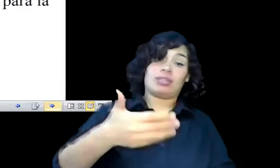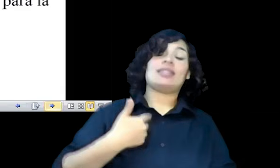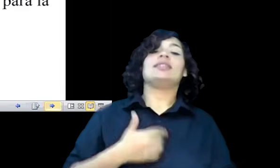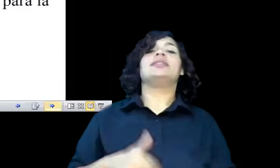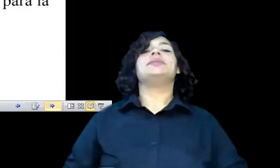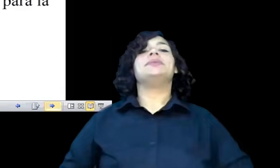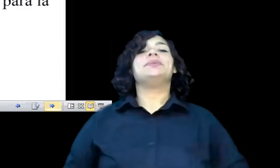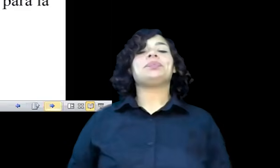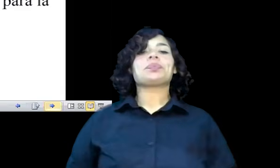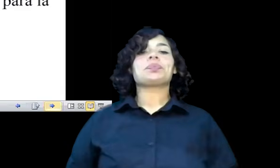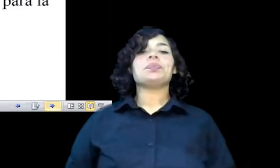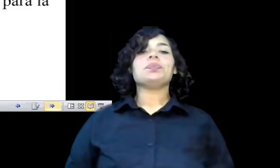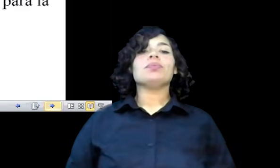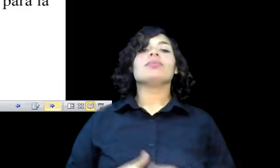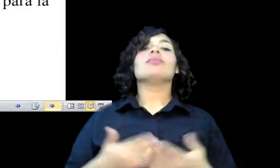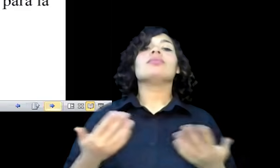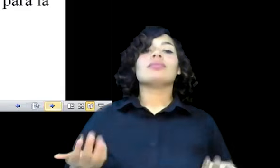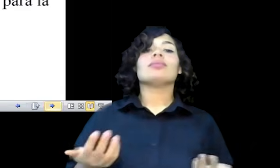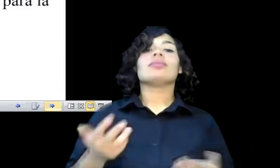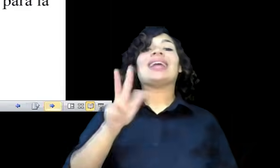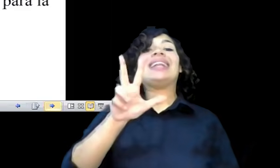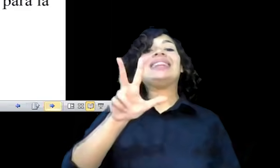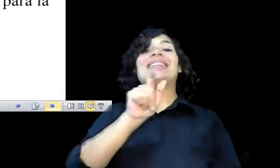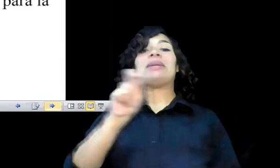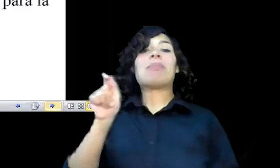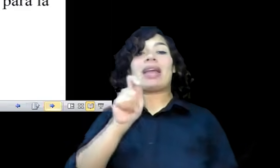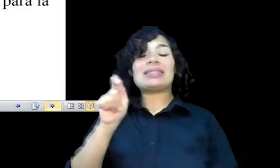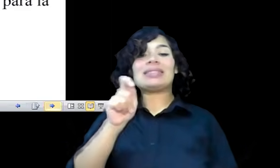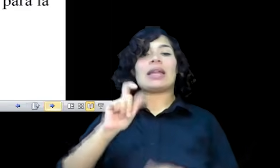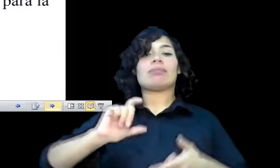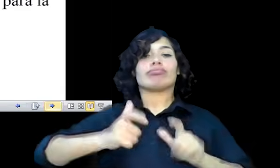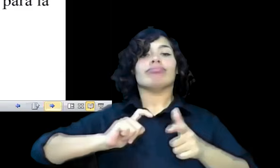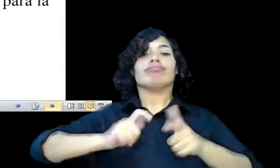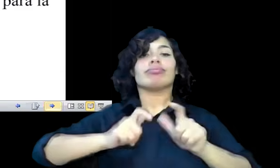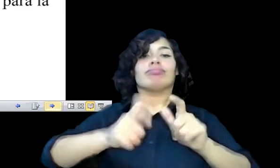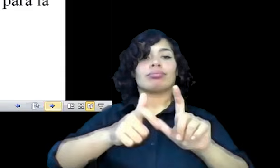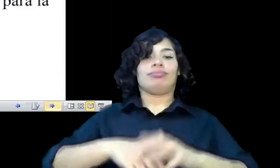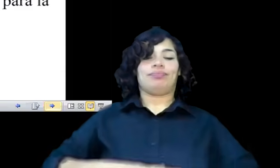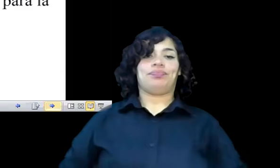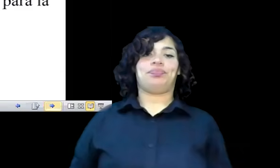4 da los 200, y amortiza trimestre de alta completa.